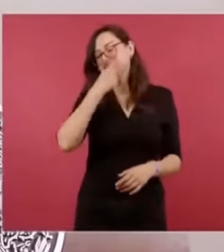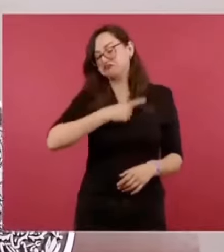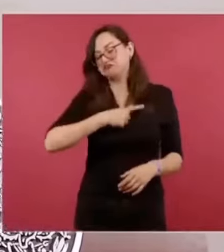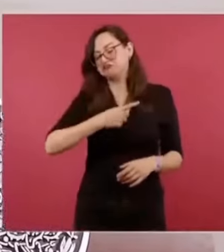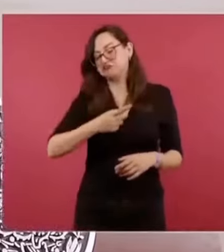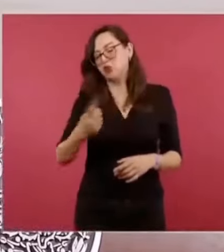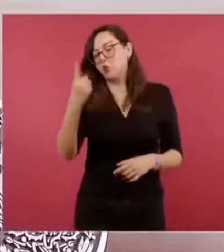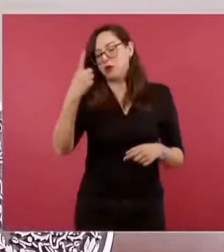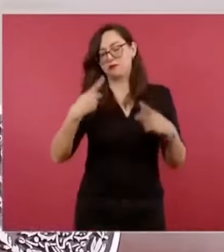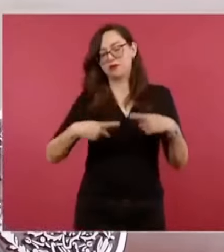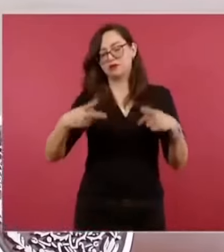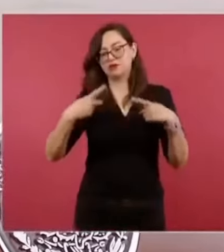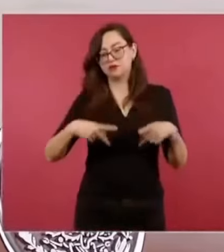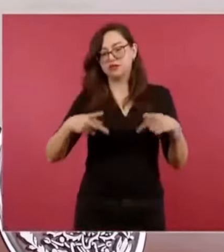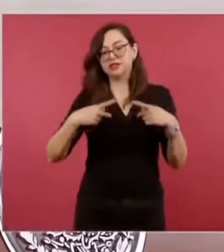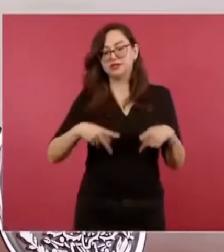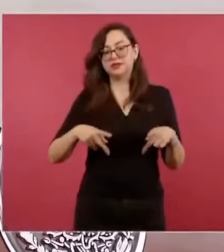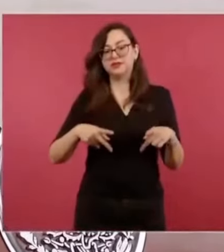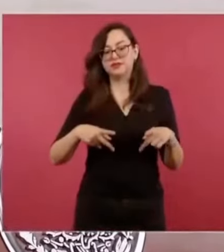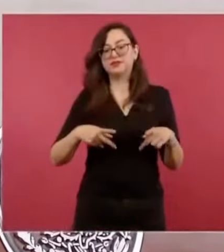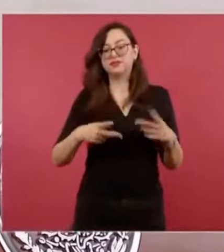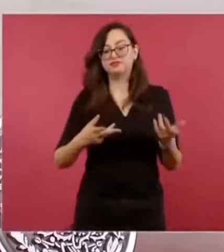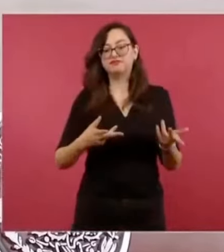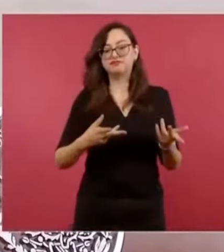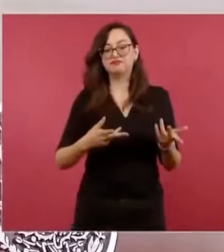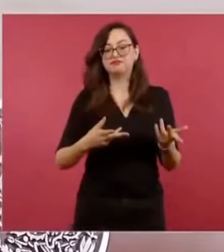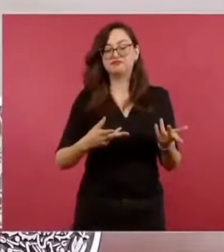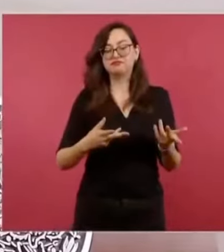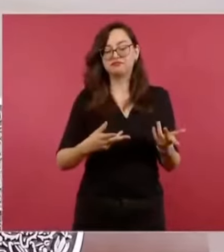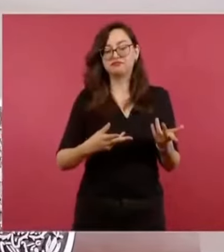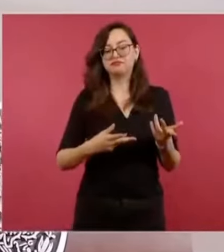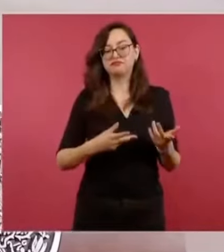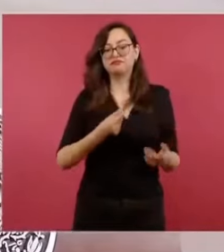resistir que no era diente por diente